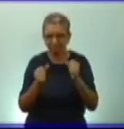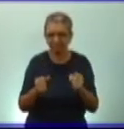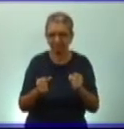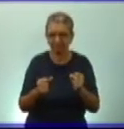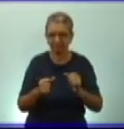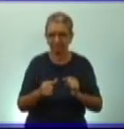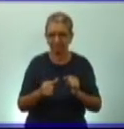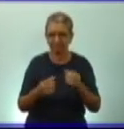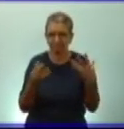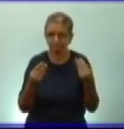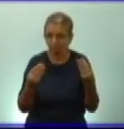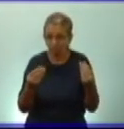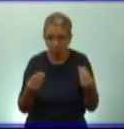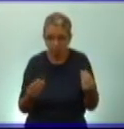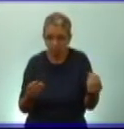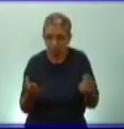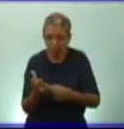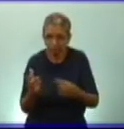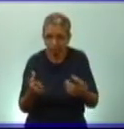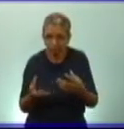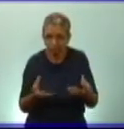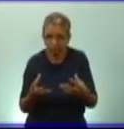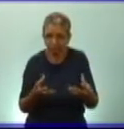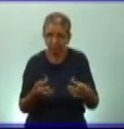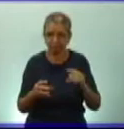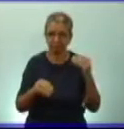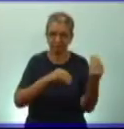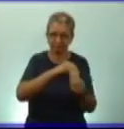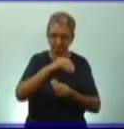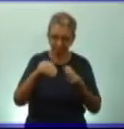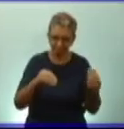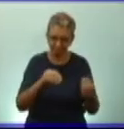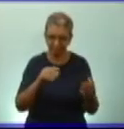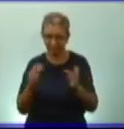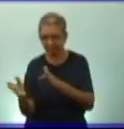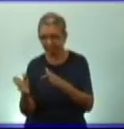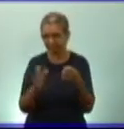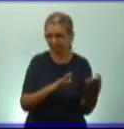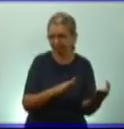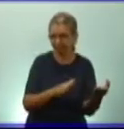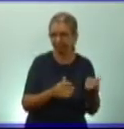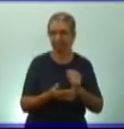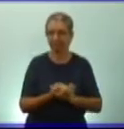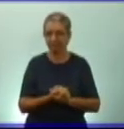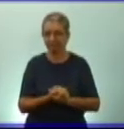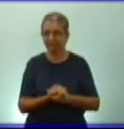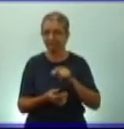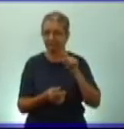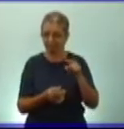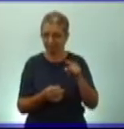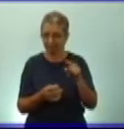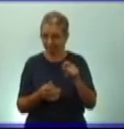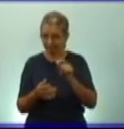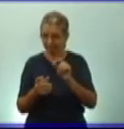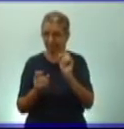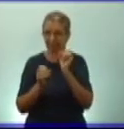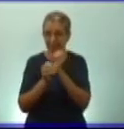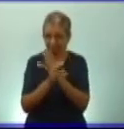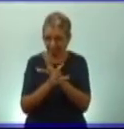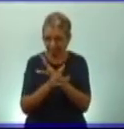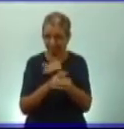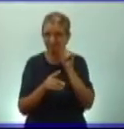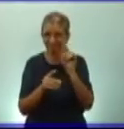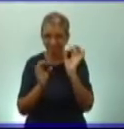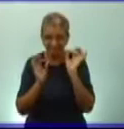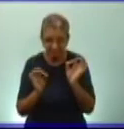suministrar mucha energía para que se produzca el cambio de estado. Y fíjense que estos aspectos que le he marcado en blanco son los